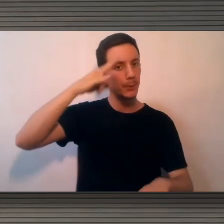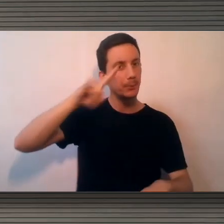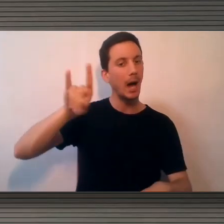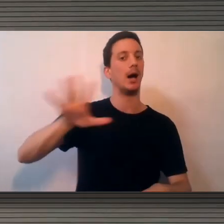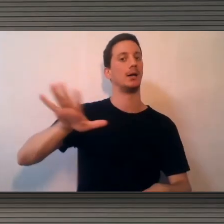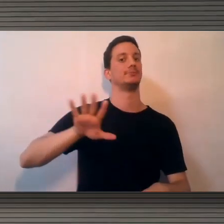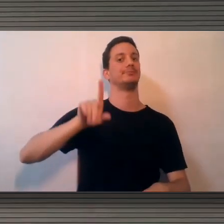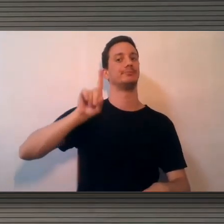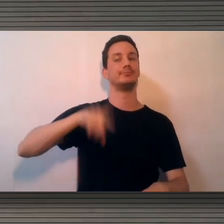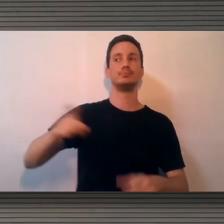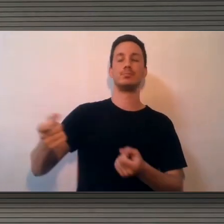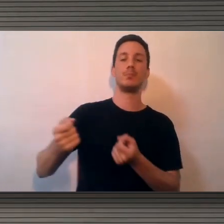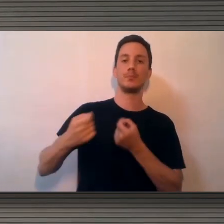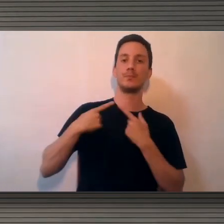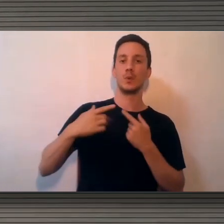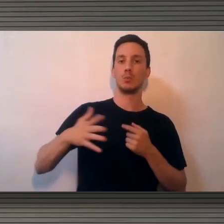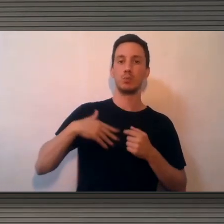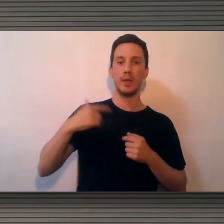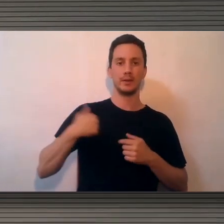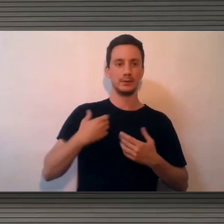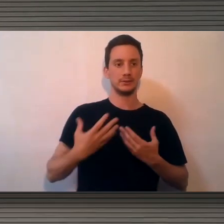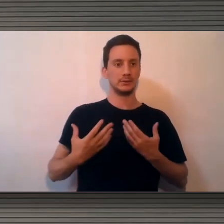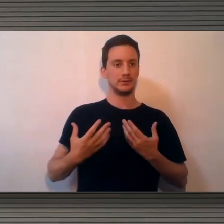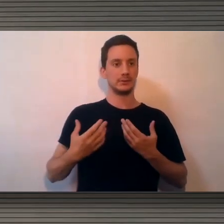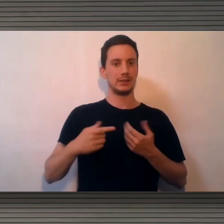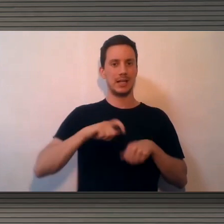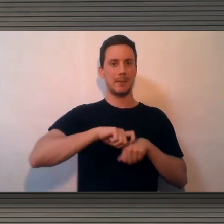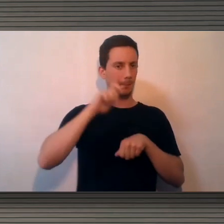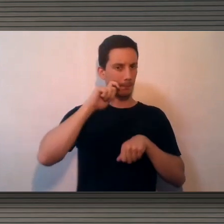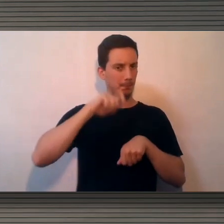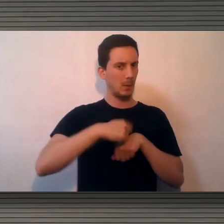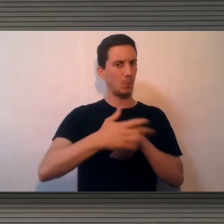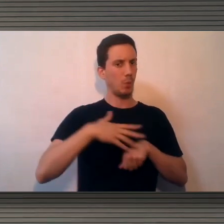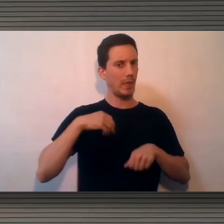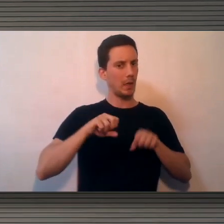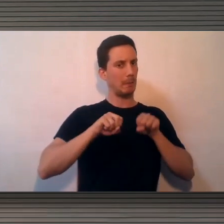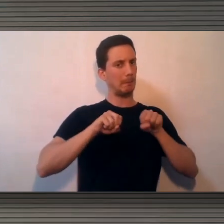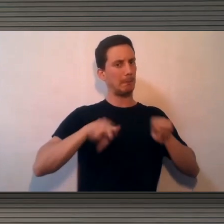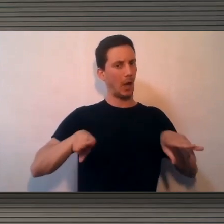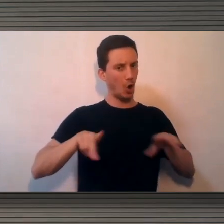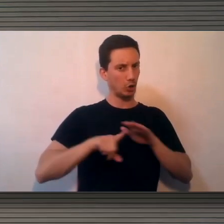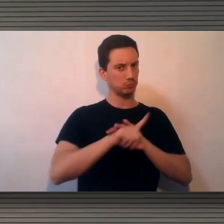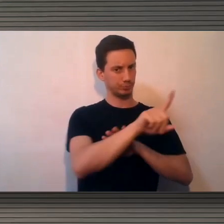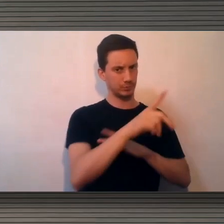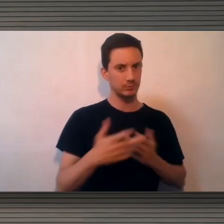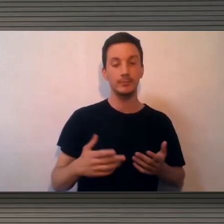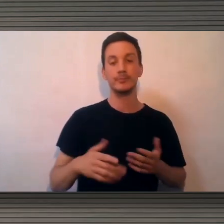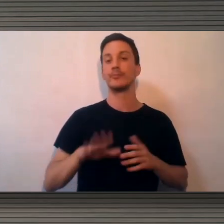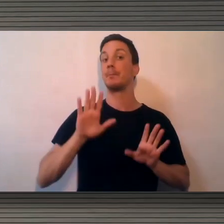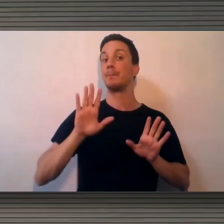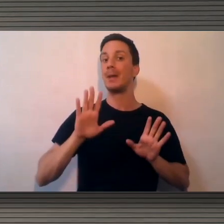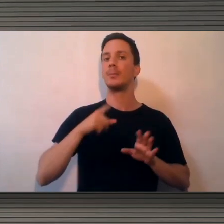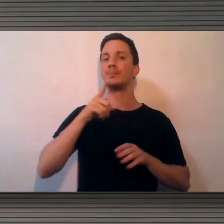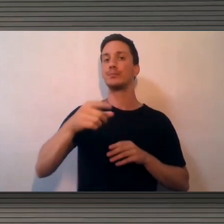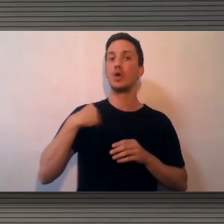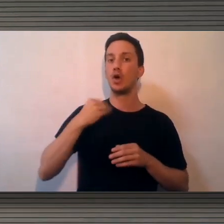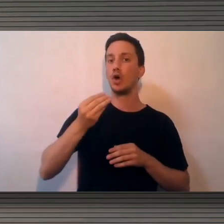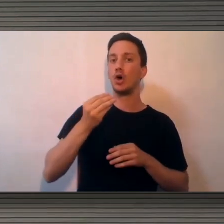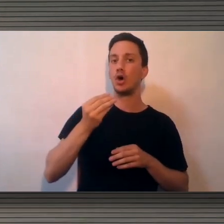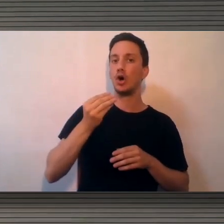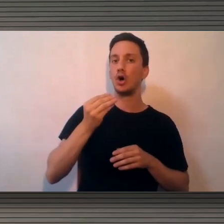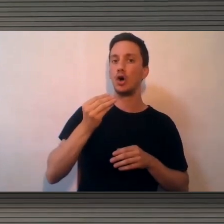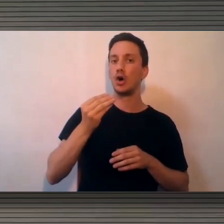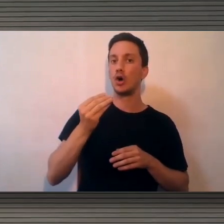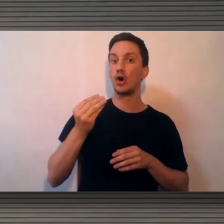podría empeorar la atopia. Pero lo que está claro es que la evitación, o sea, la exclusión del alimento no es lo que te va a curar